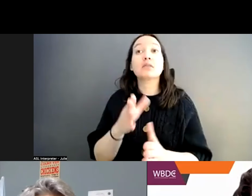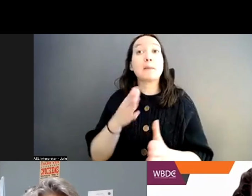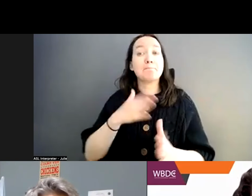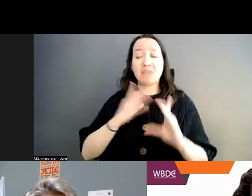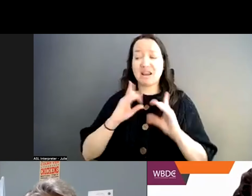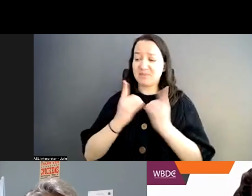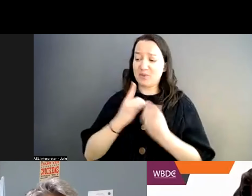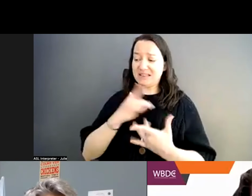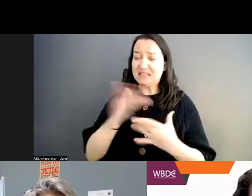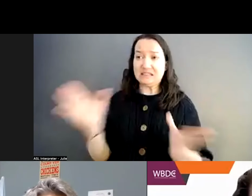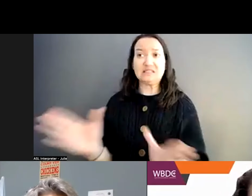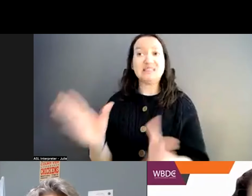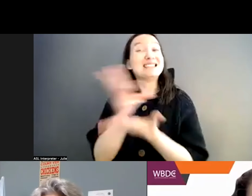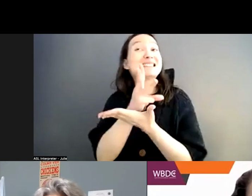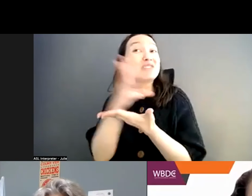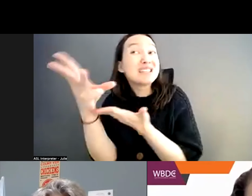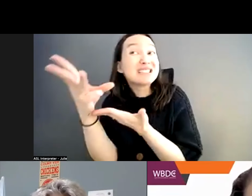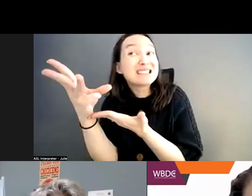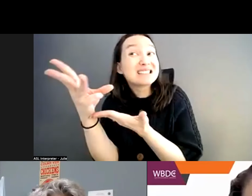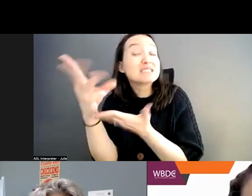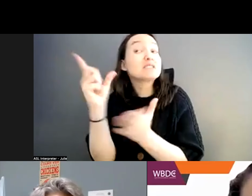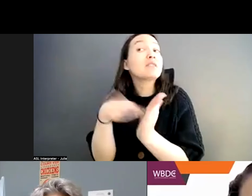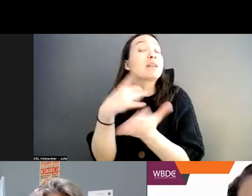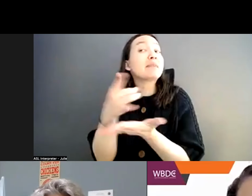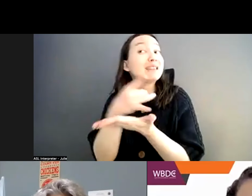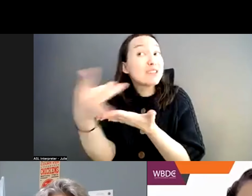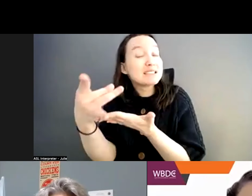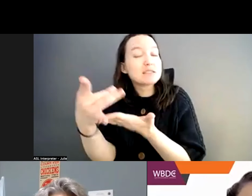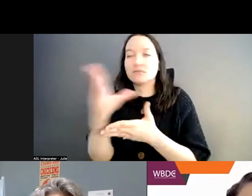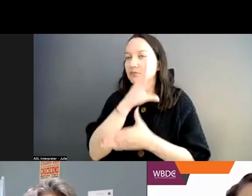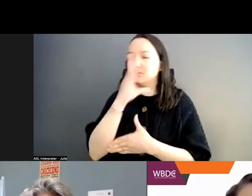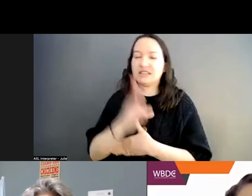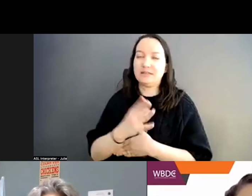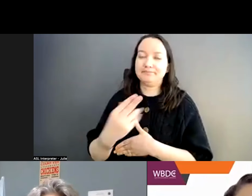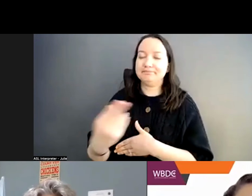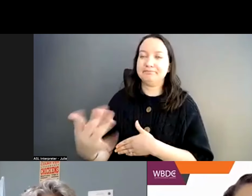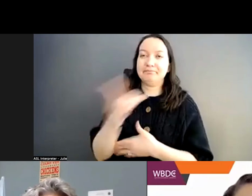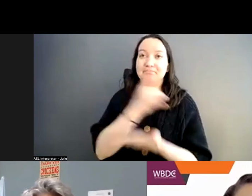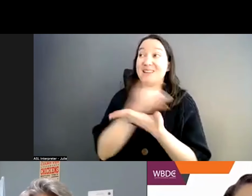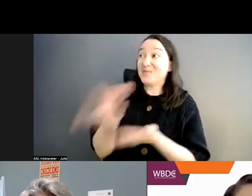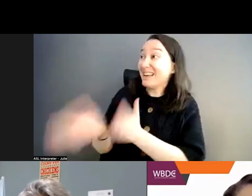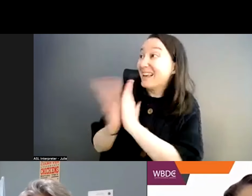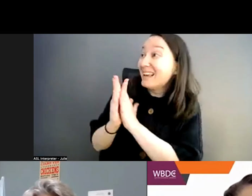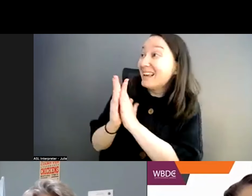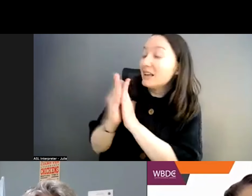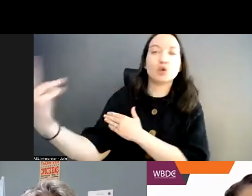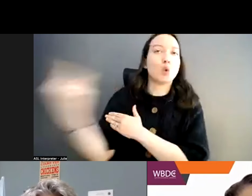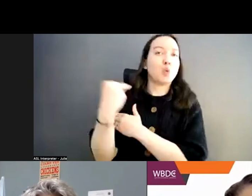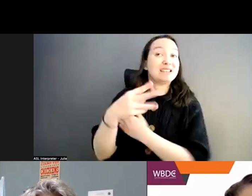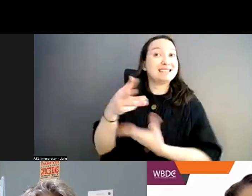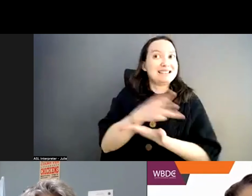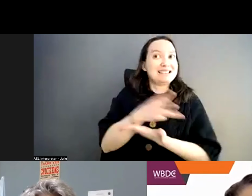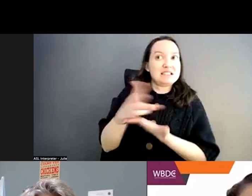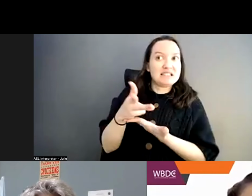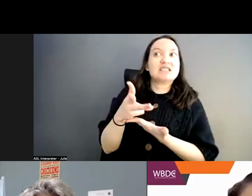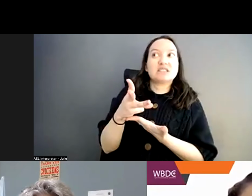realidad. Siempre estoy impulsando para que sean 6 semanas, a veces 8, pero casi nunca consigo